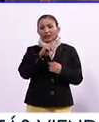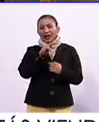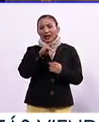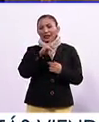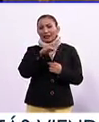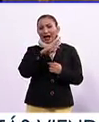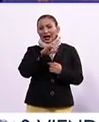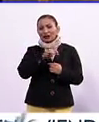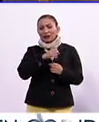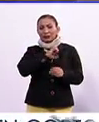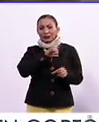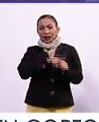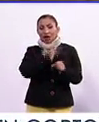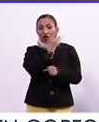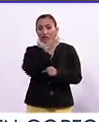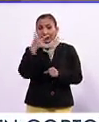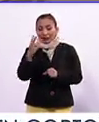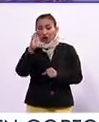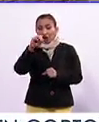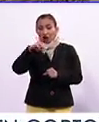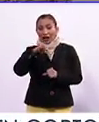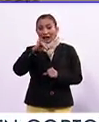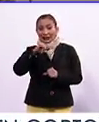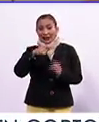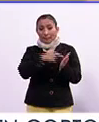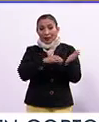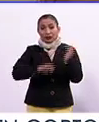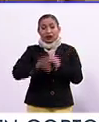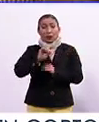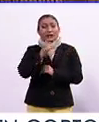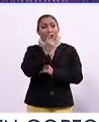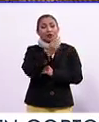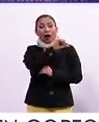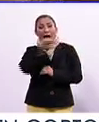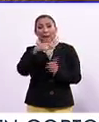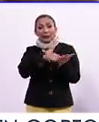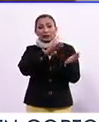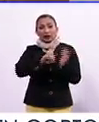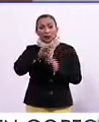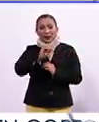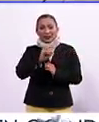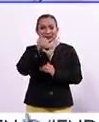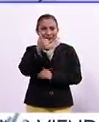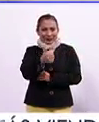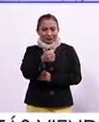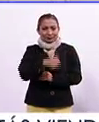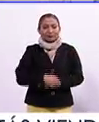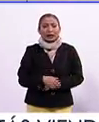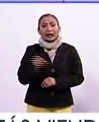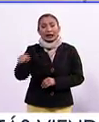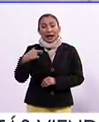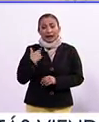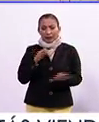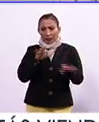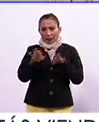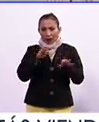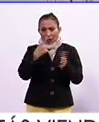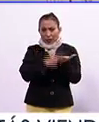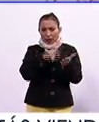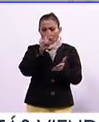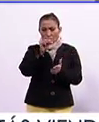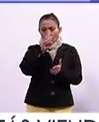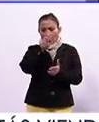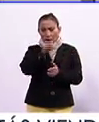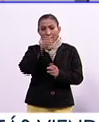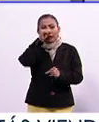Especiales 2 y 3 del CONACYT de 1991 a 1996 y como funcionario